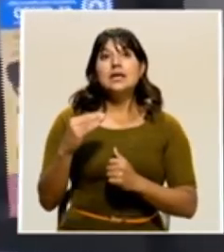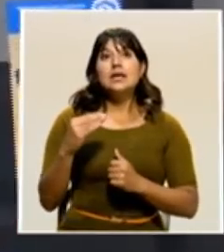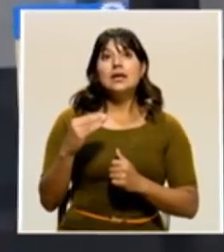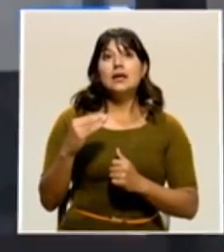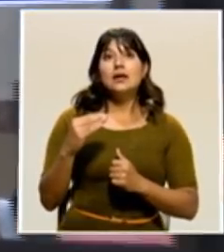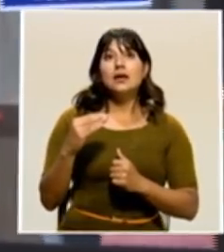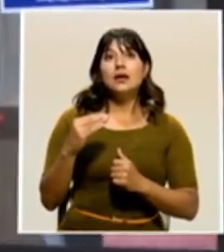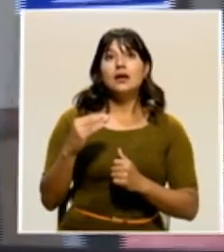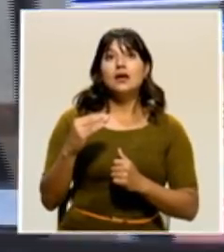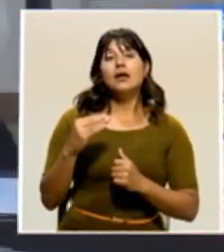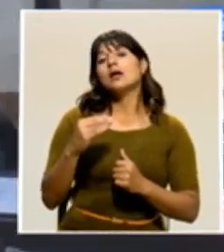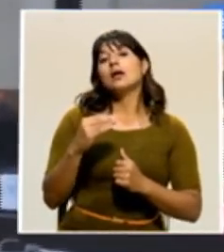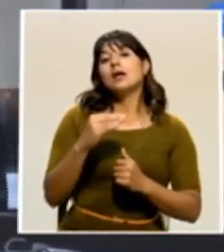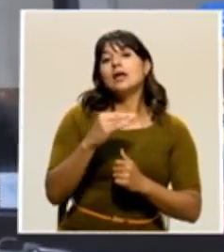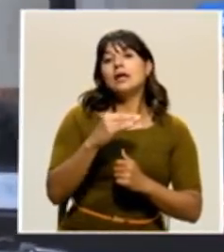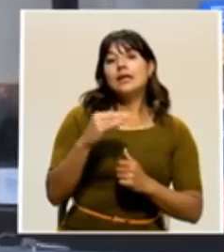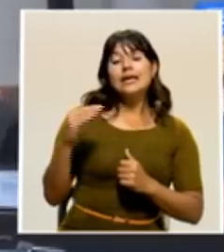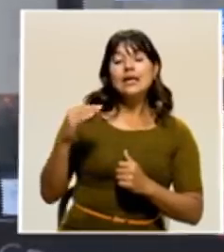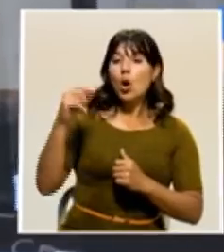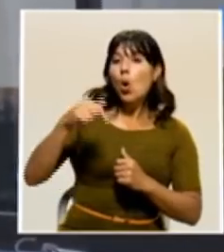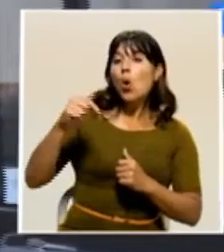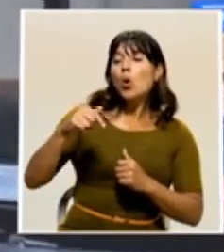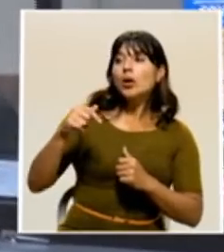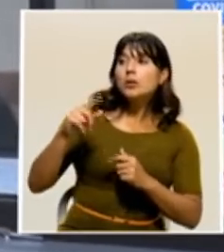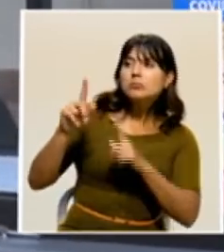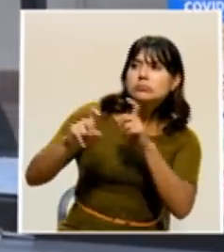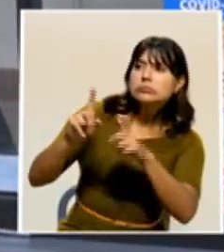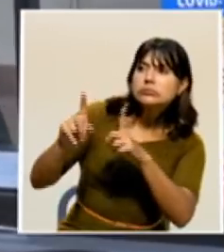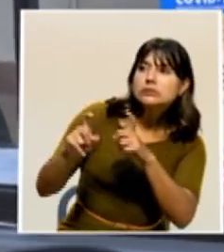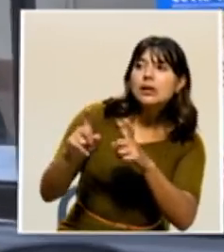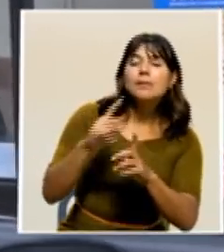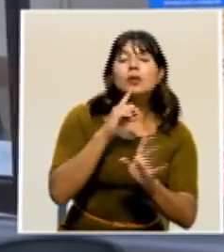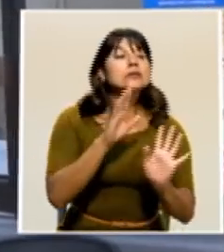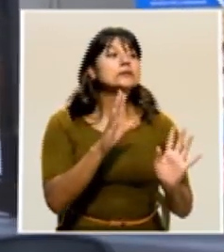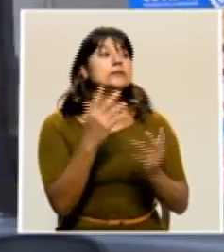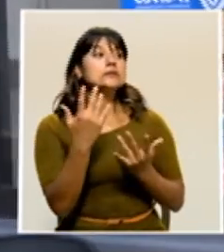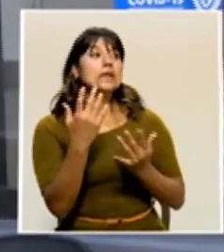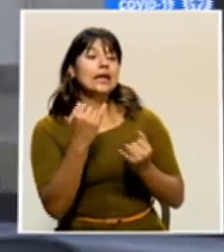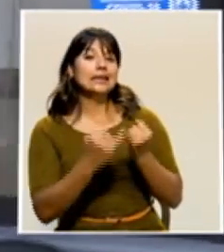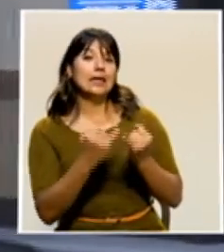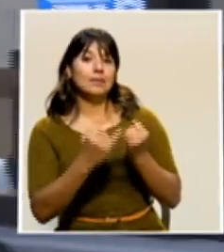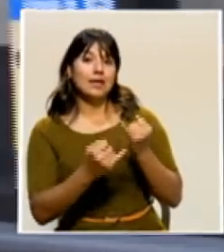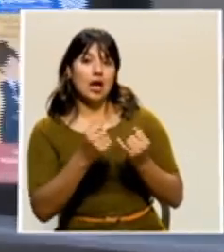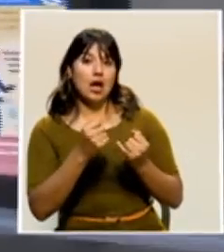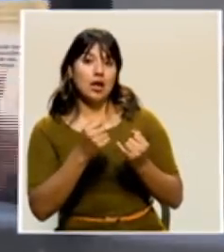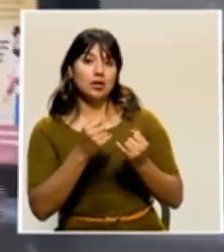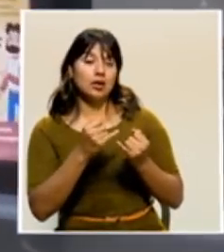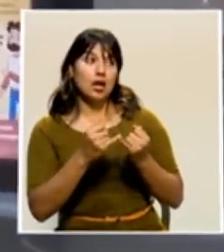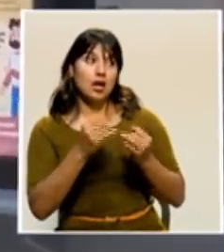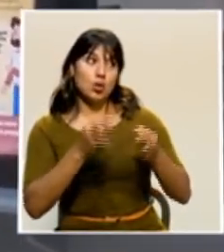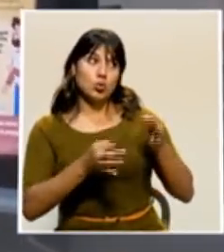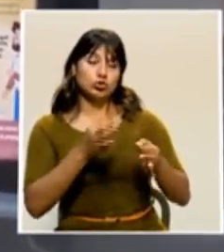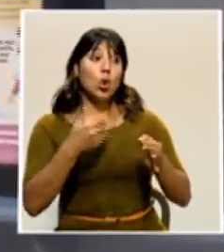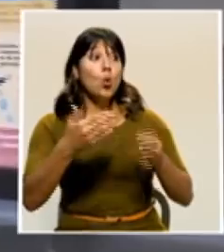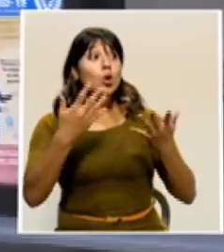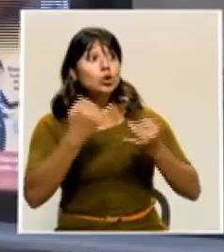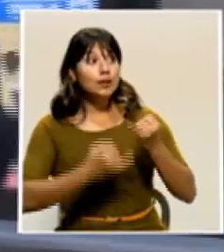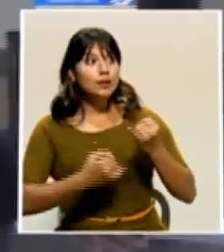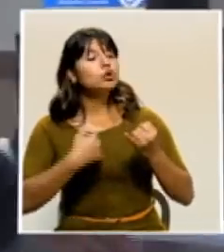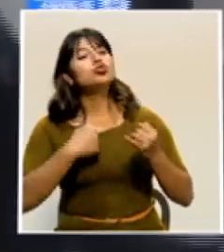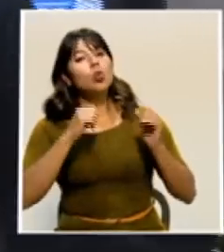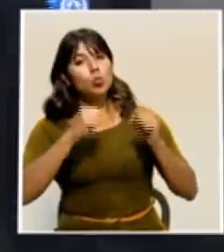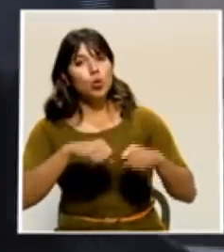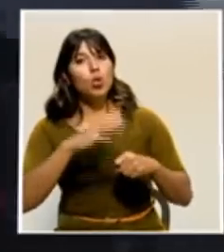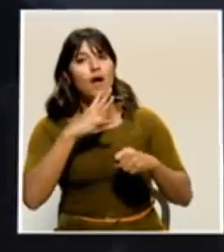si nos daba alguna declaración. Nos indicó que estaba terminando la audiencia y que al finalizar estaría dando declaraciones él